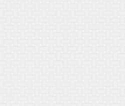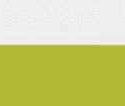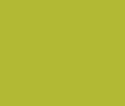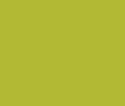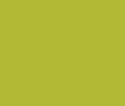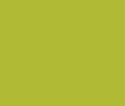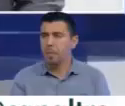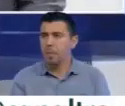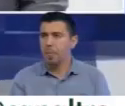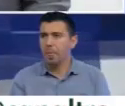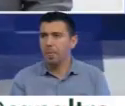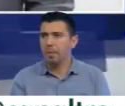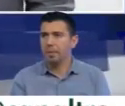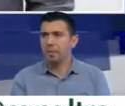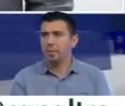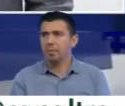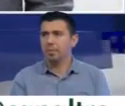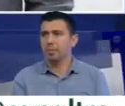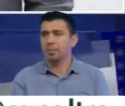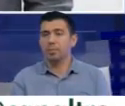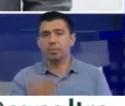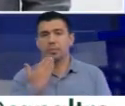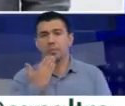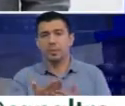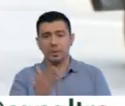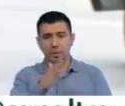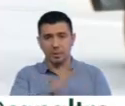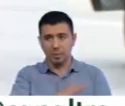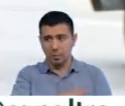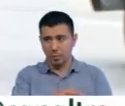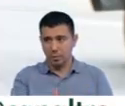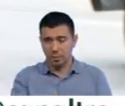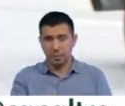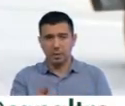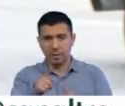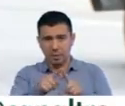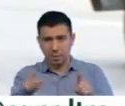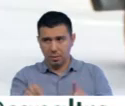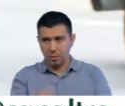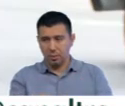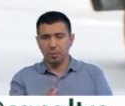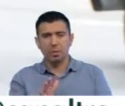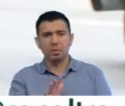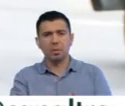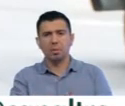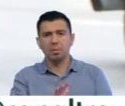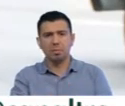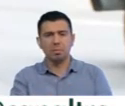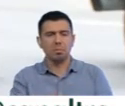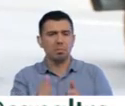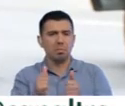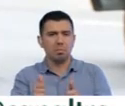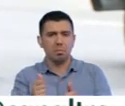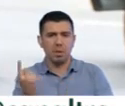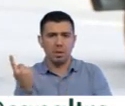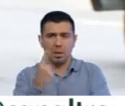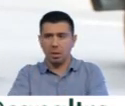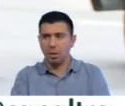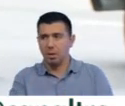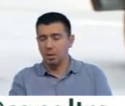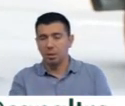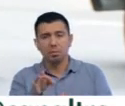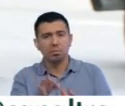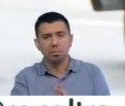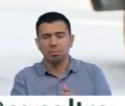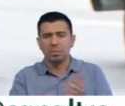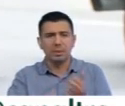totaltro.com. Muy buenas tardes, compañeros en estudio. Con total tranquilidad se ha desarrollado la jornada del día del no carro y no moto